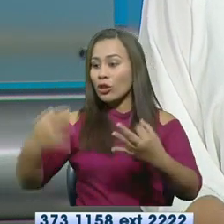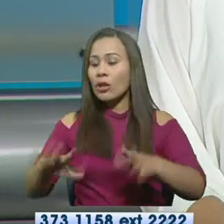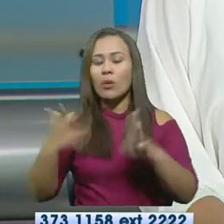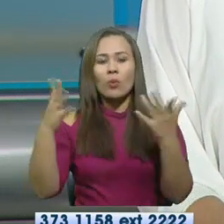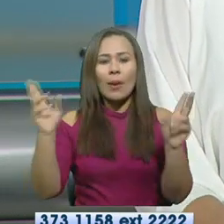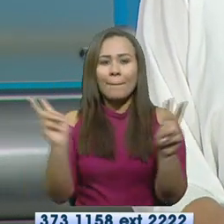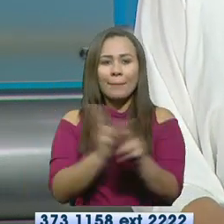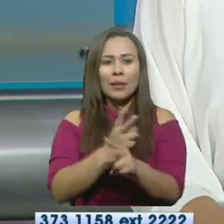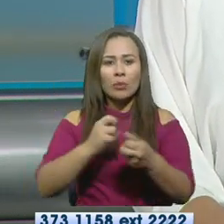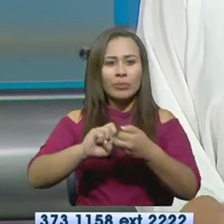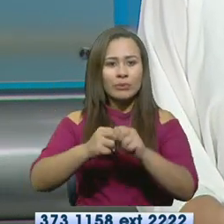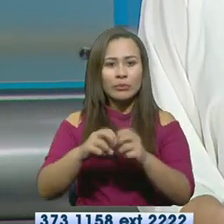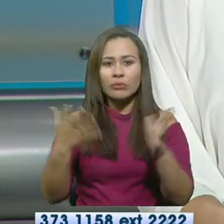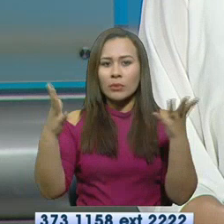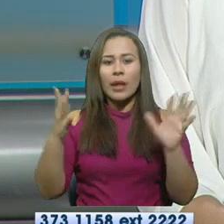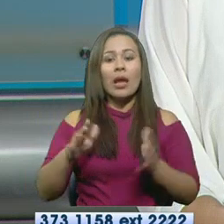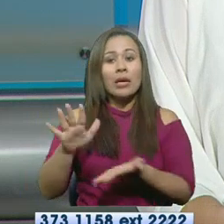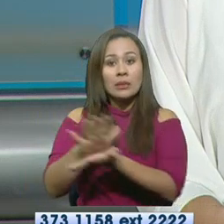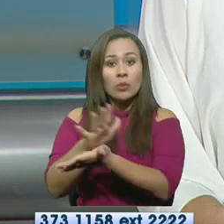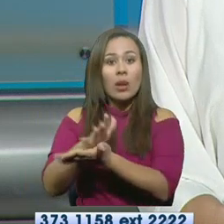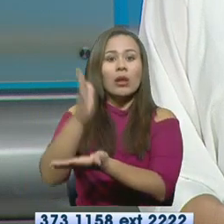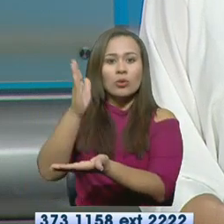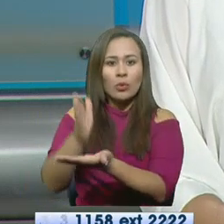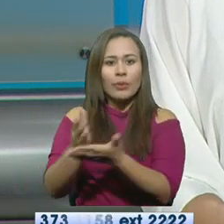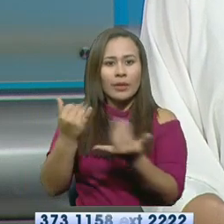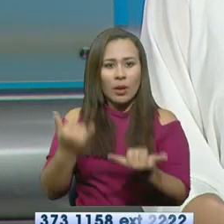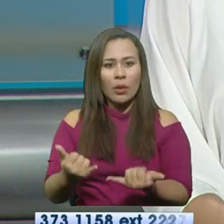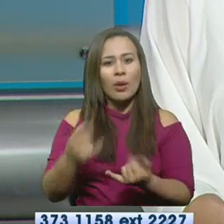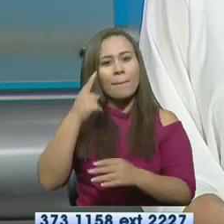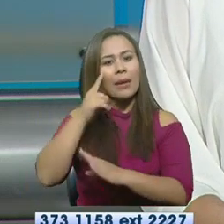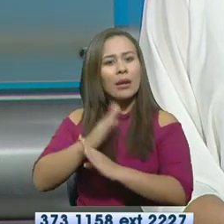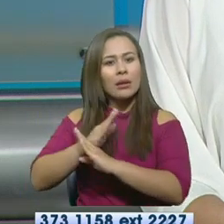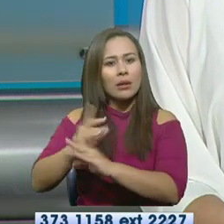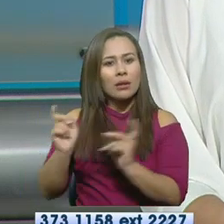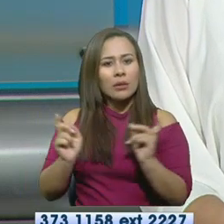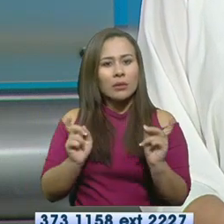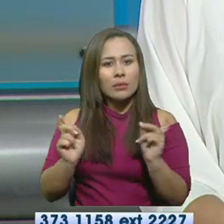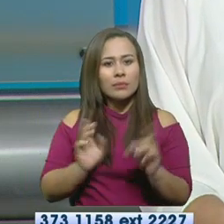mayores afectaciones. Las clases fueron suspendidas como medida de precaución.